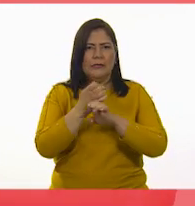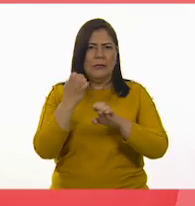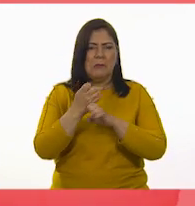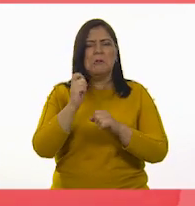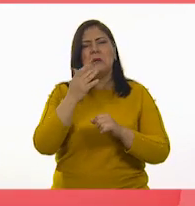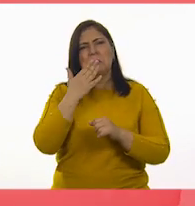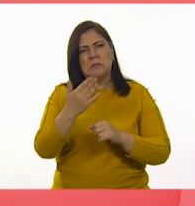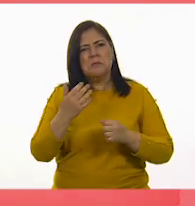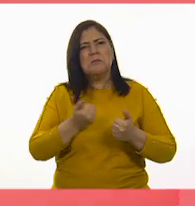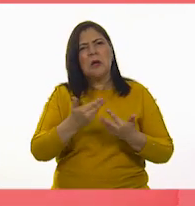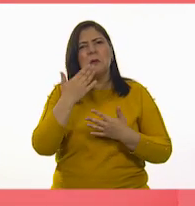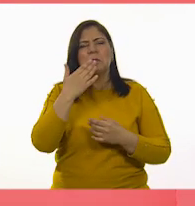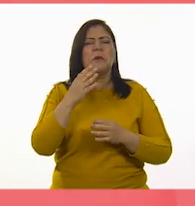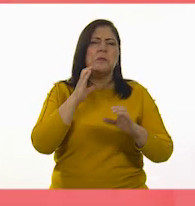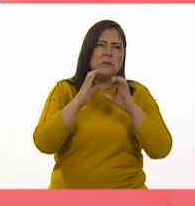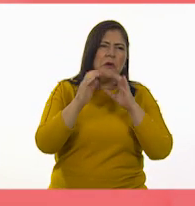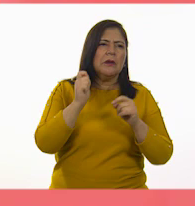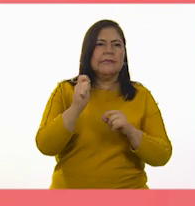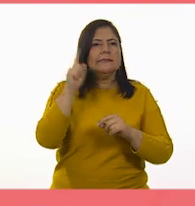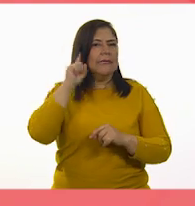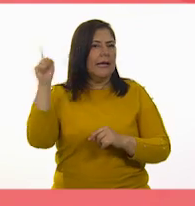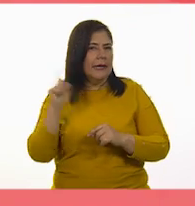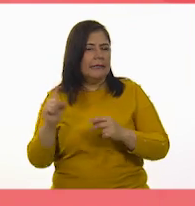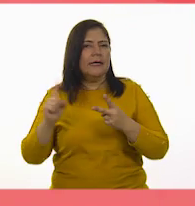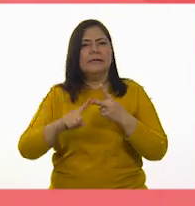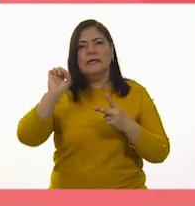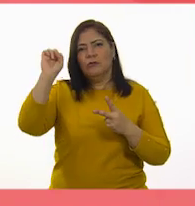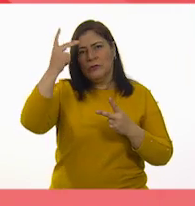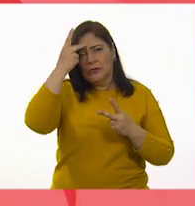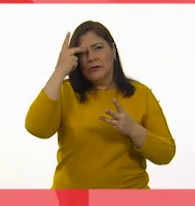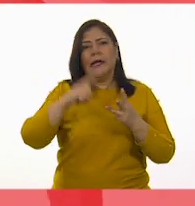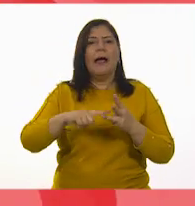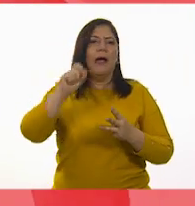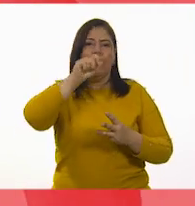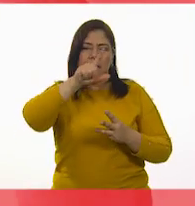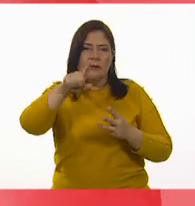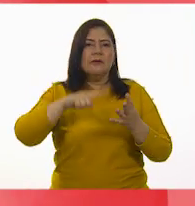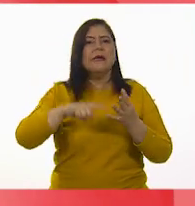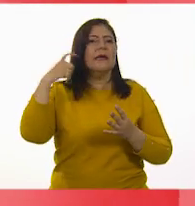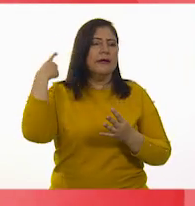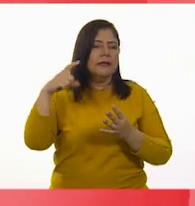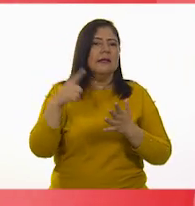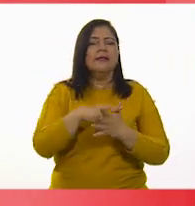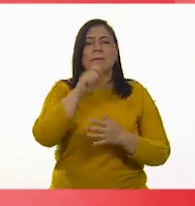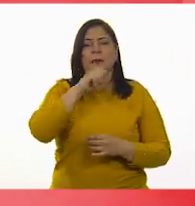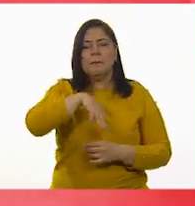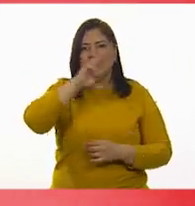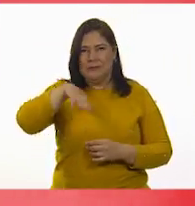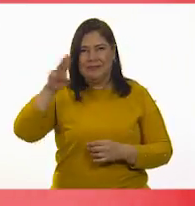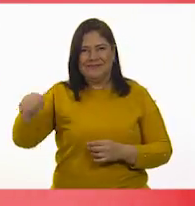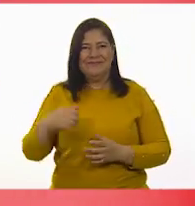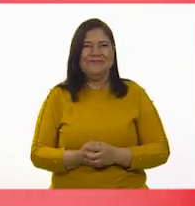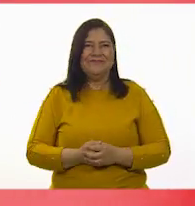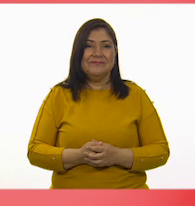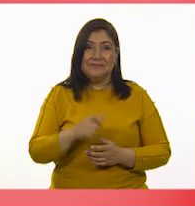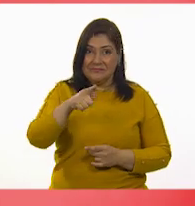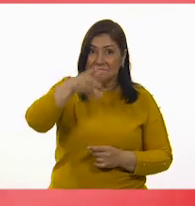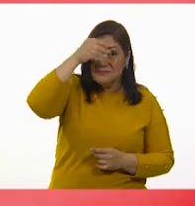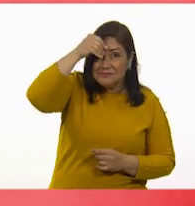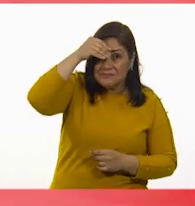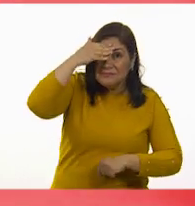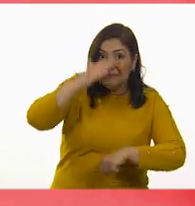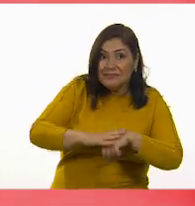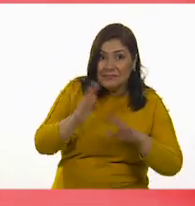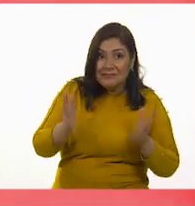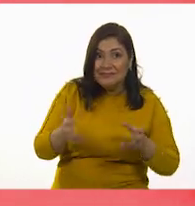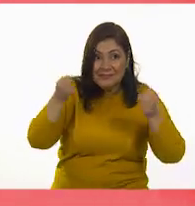dar. Tenemos a nuestros amigos de Zacatecas, de San Luis Potosí, de Jalisco, Querétaro y Michoacán. Así es. ¿Se los aprendieron?